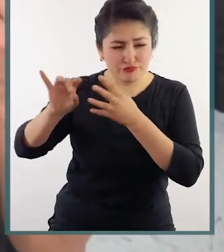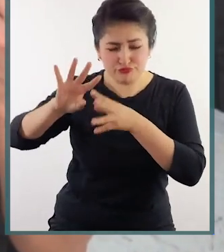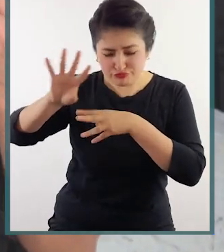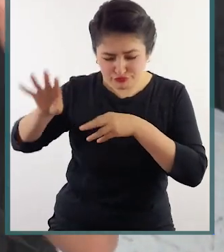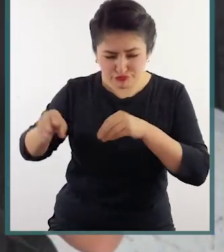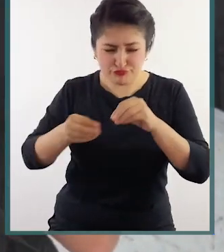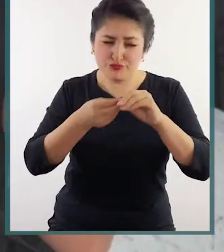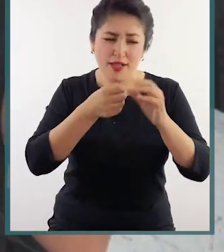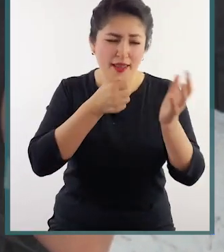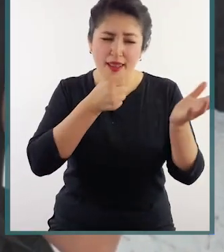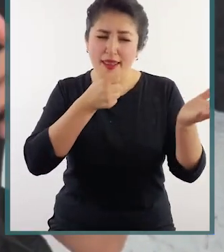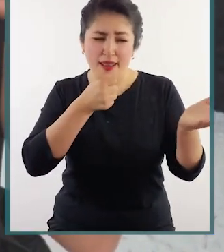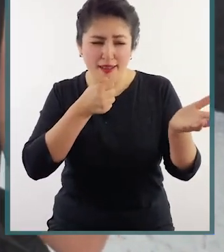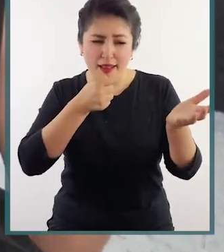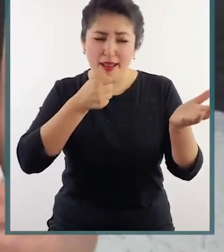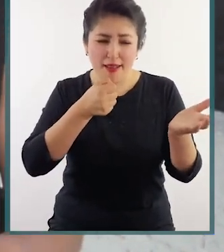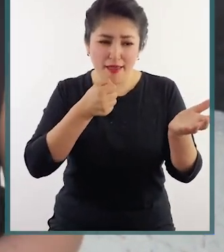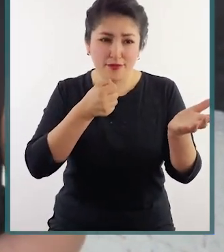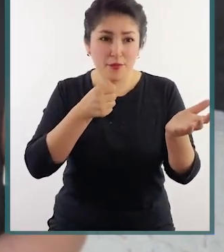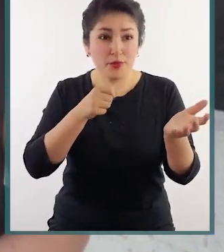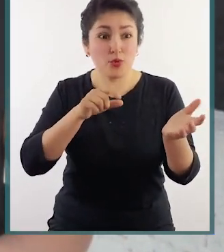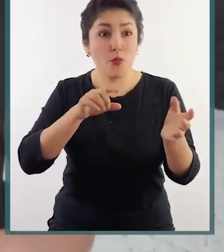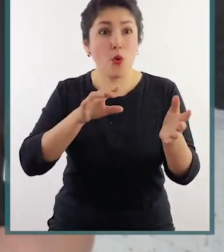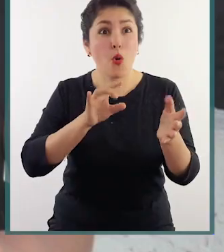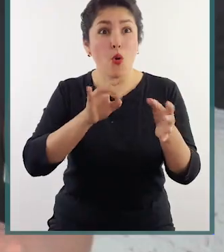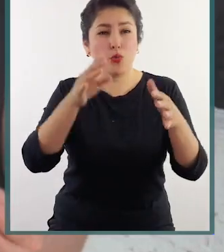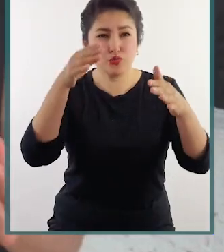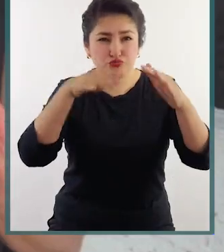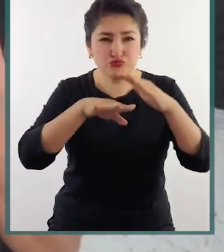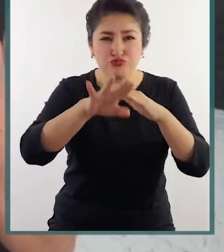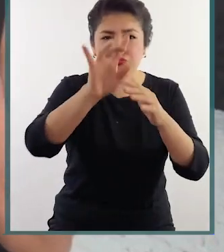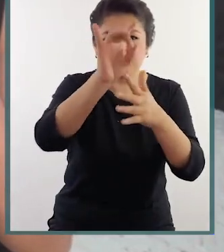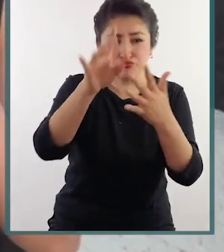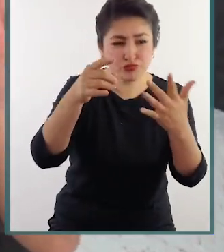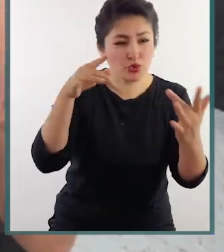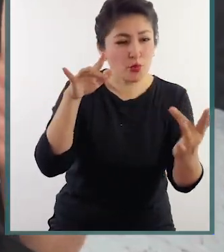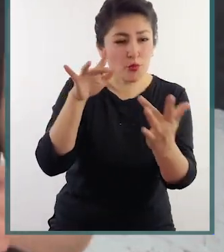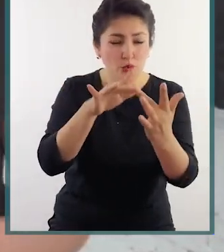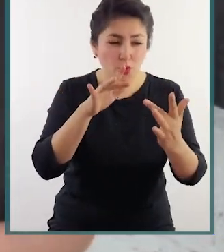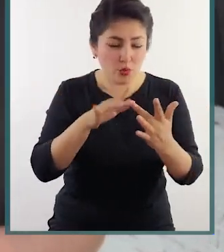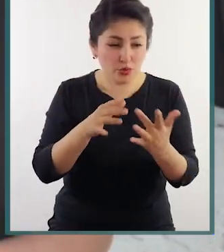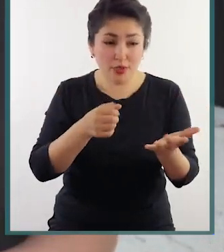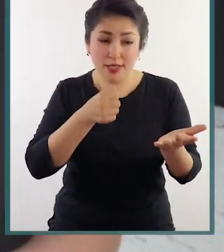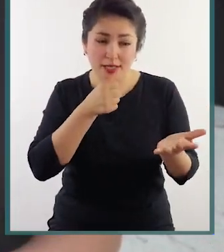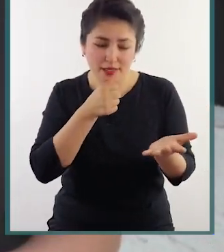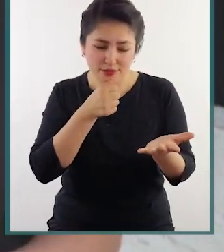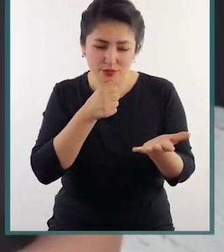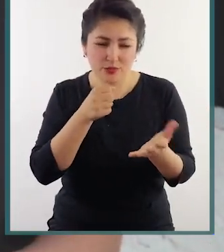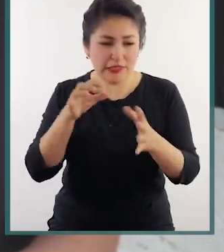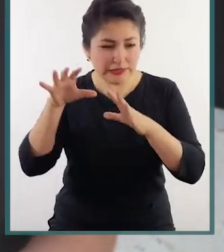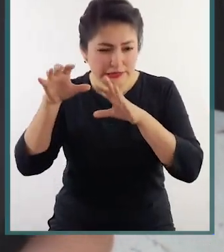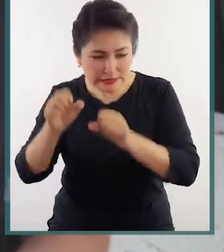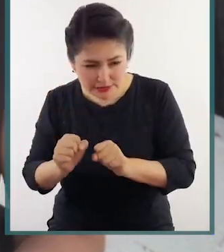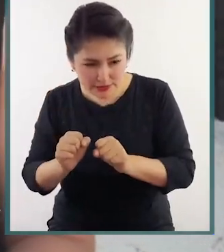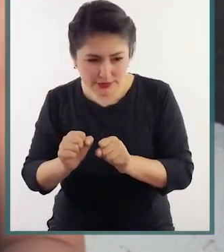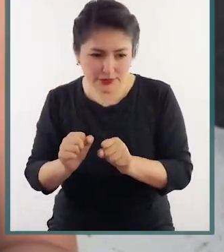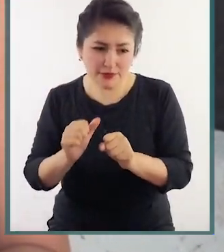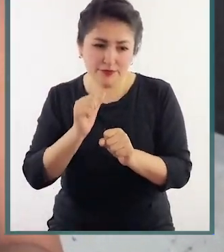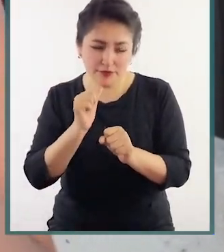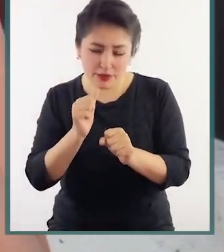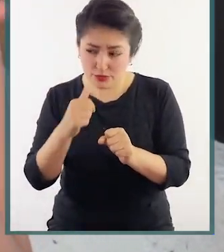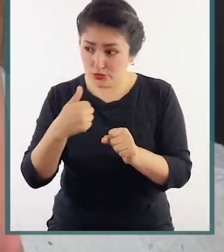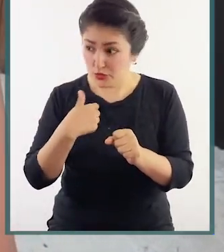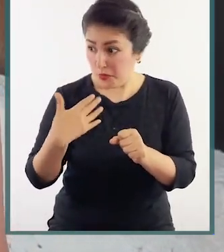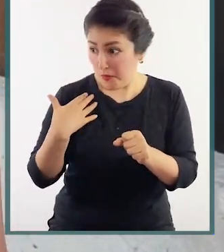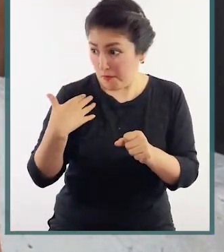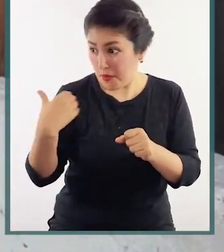una conducción hacia los otros mundos, ¿no? El canto para mí es un otro territorio a recuperar y por eso